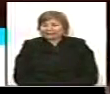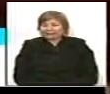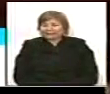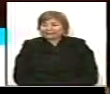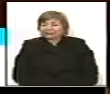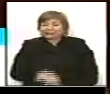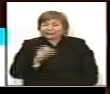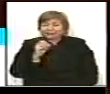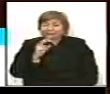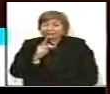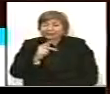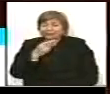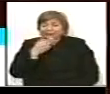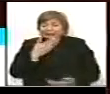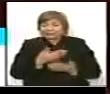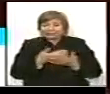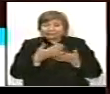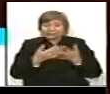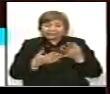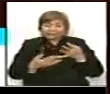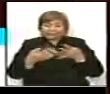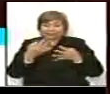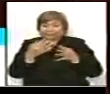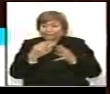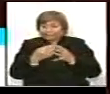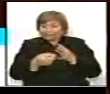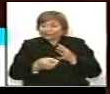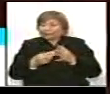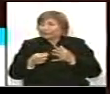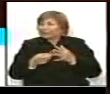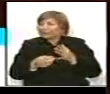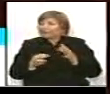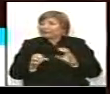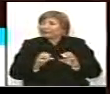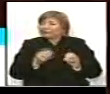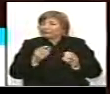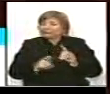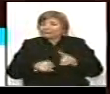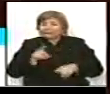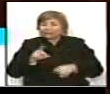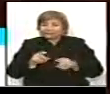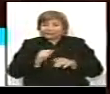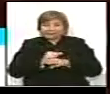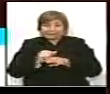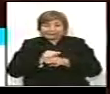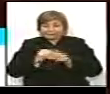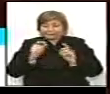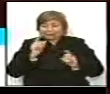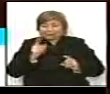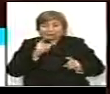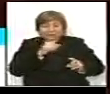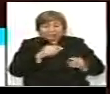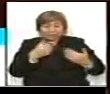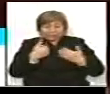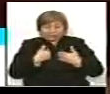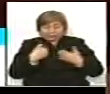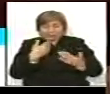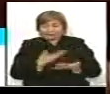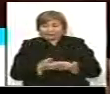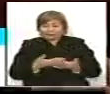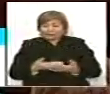Ok, les voy a dar las pautas. Vamos a hacer algunos de los ejercicios. Ustedes tienen el